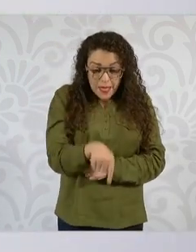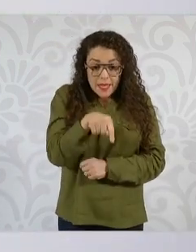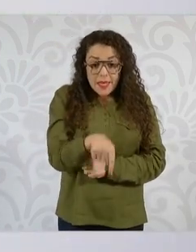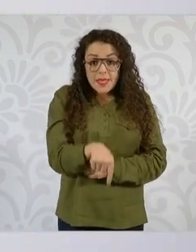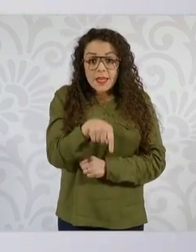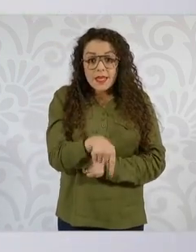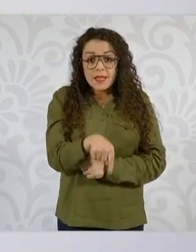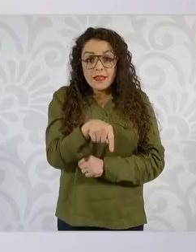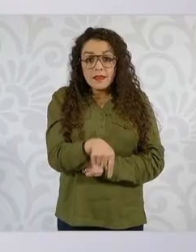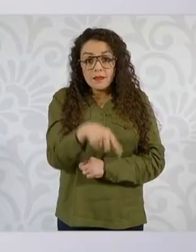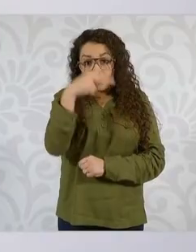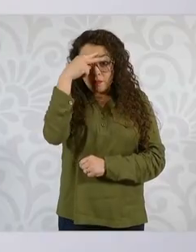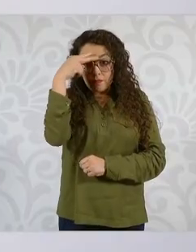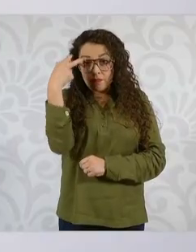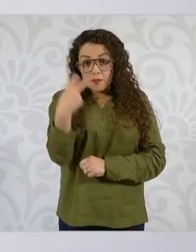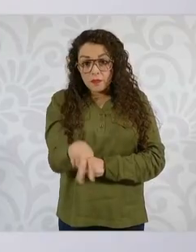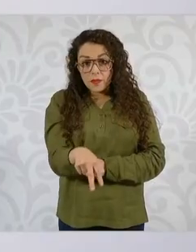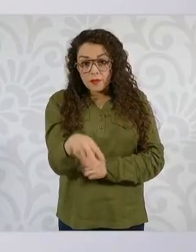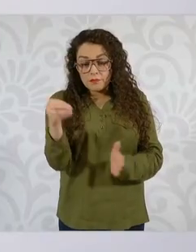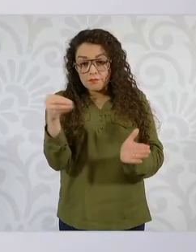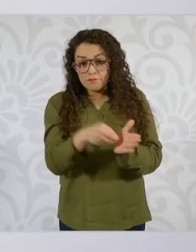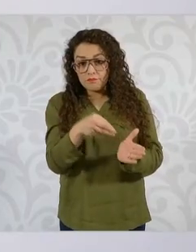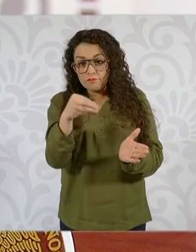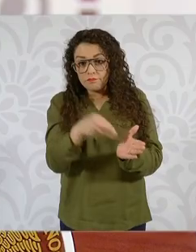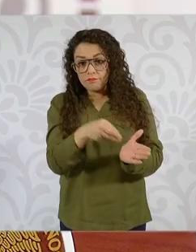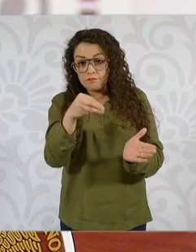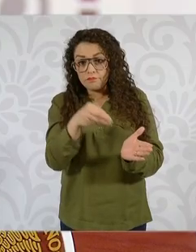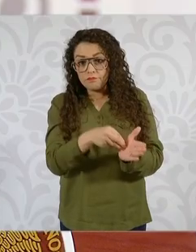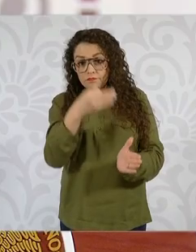tiene cuentas pendientes con la ley García Luna